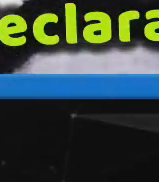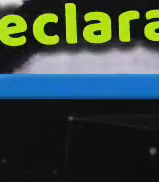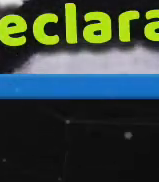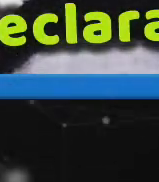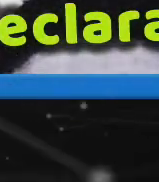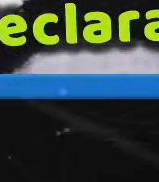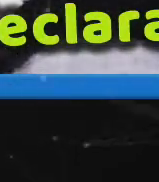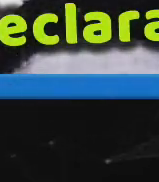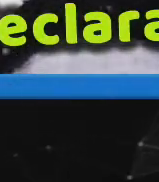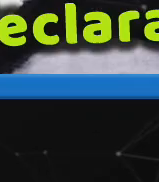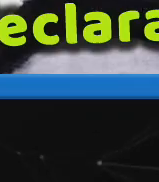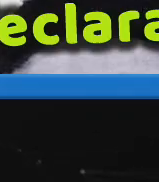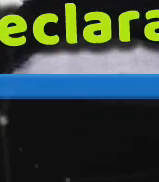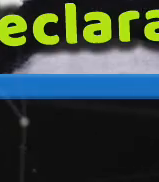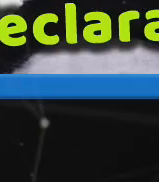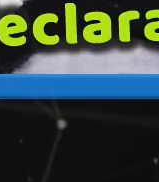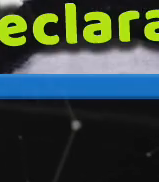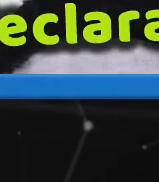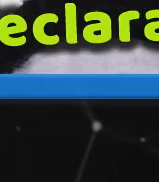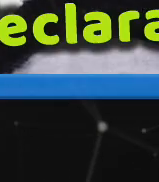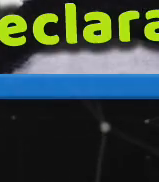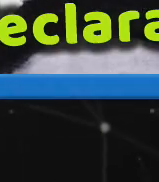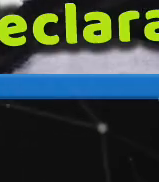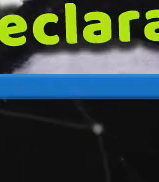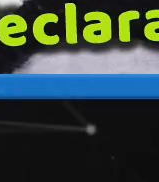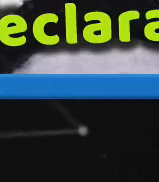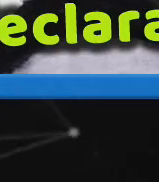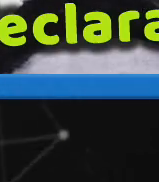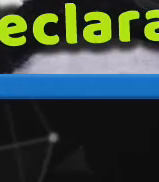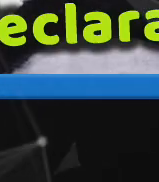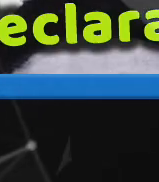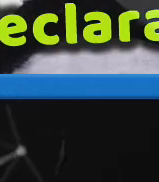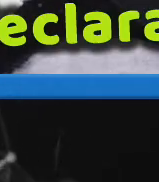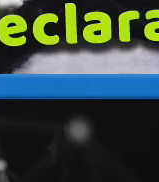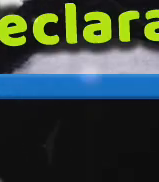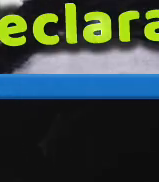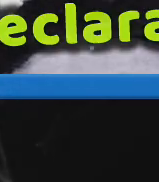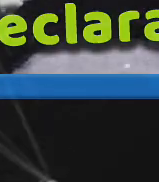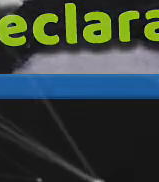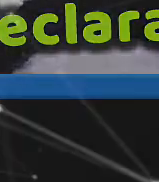En la conferencia de hoy, el presidente Andrés Manuel López Obrador.